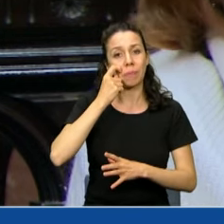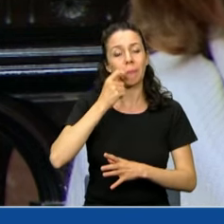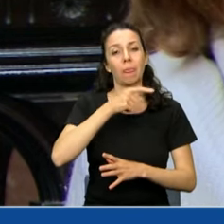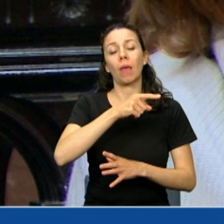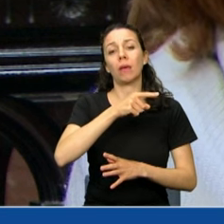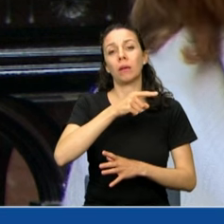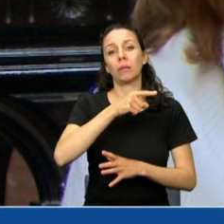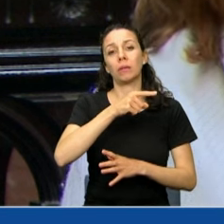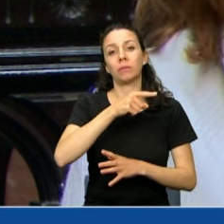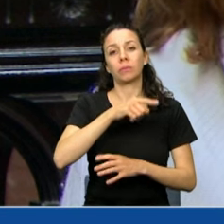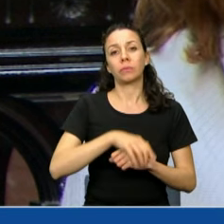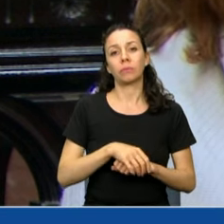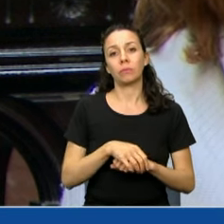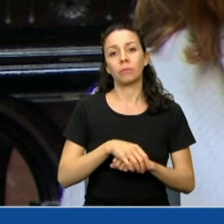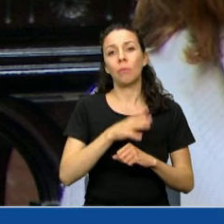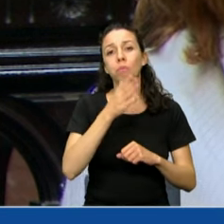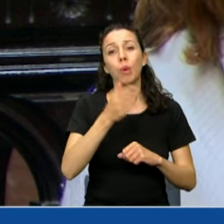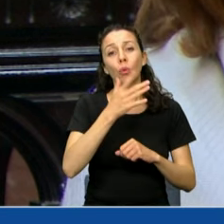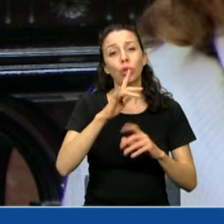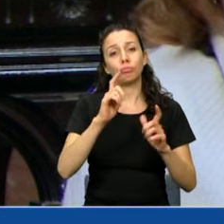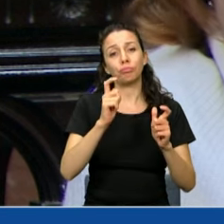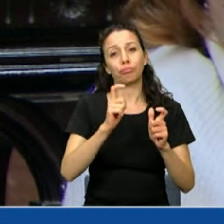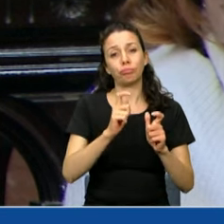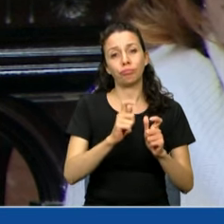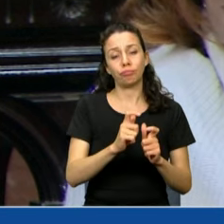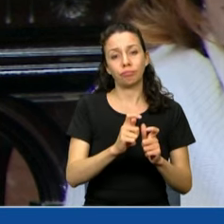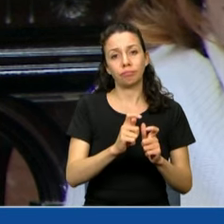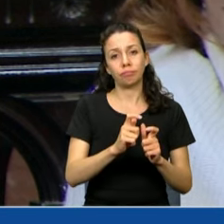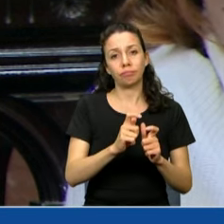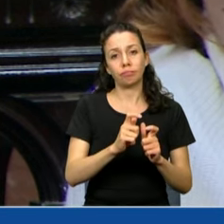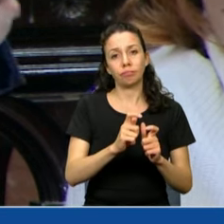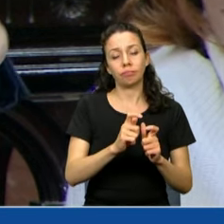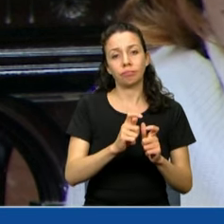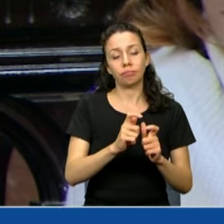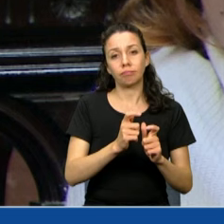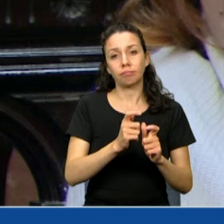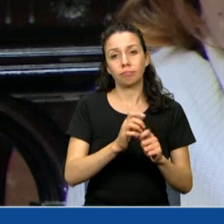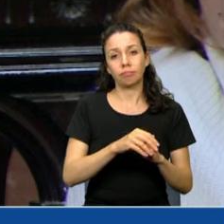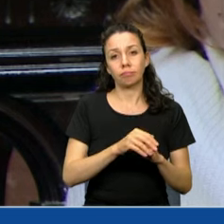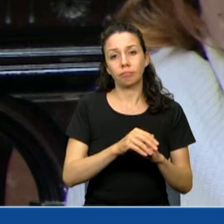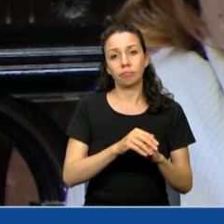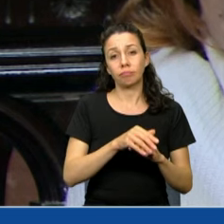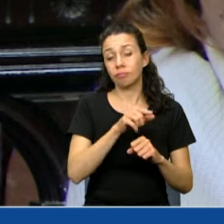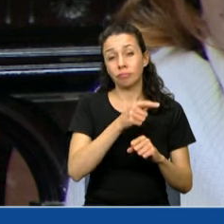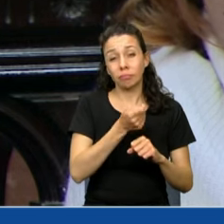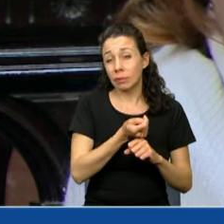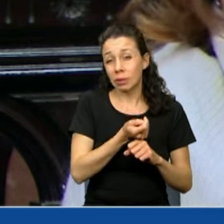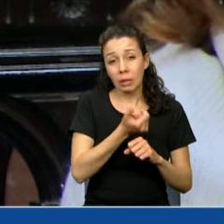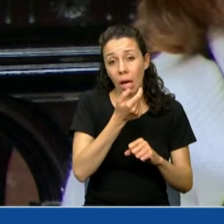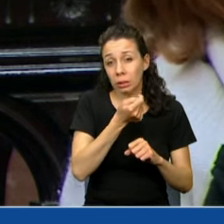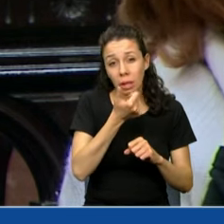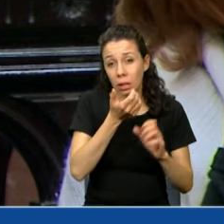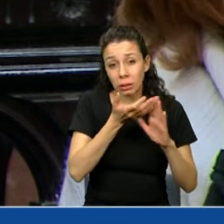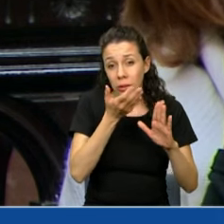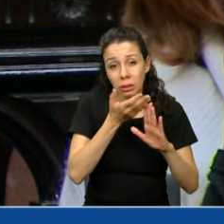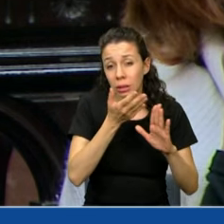resentir su producción y prácticamente estuvo al vor de de cerrar